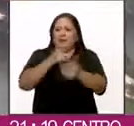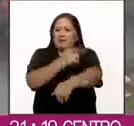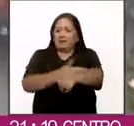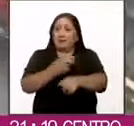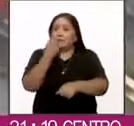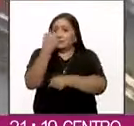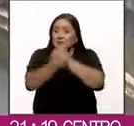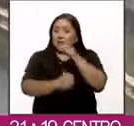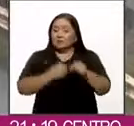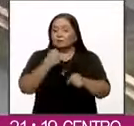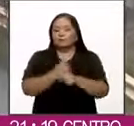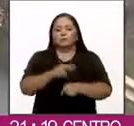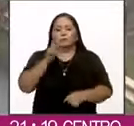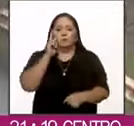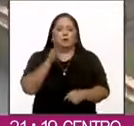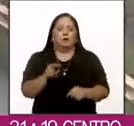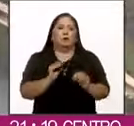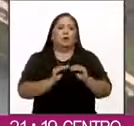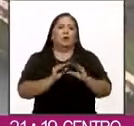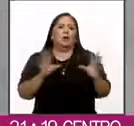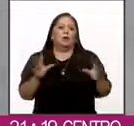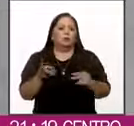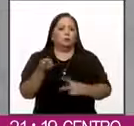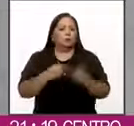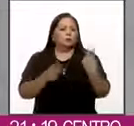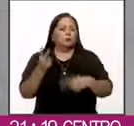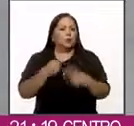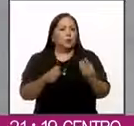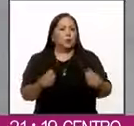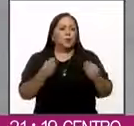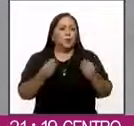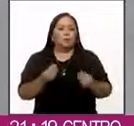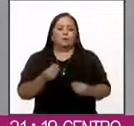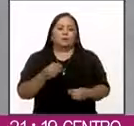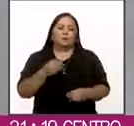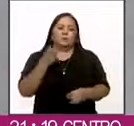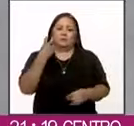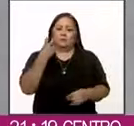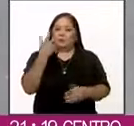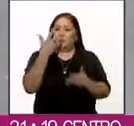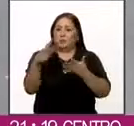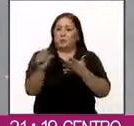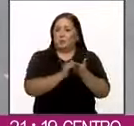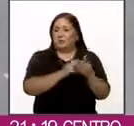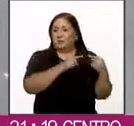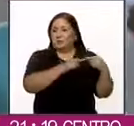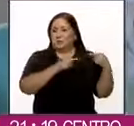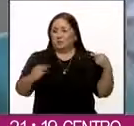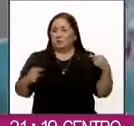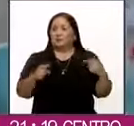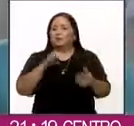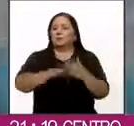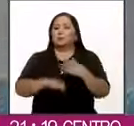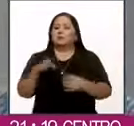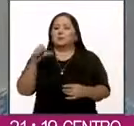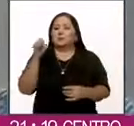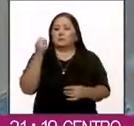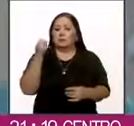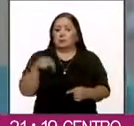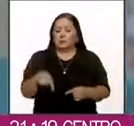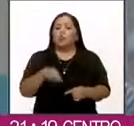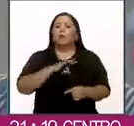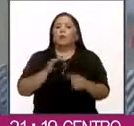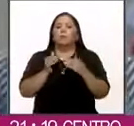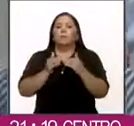Y este año, pues claramente se está acentuando esta tendencia, y si se ha acentuado a lo largo de estos 8 meses, te voy a decir que en septiembre esto